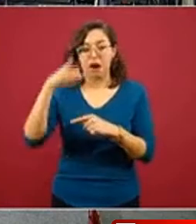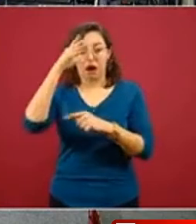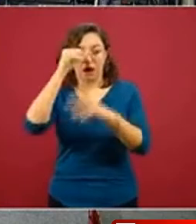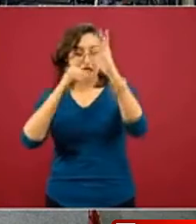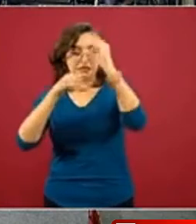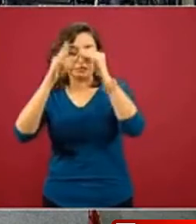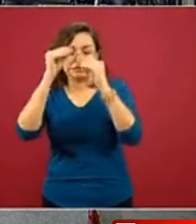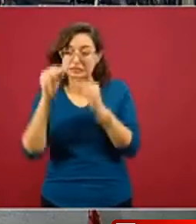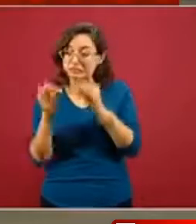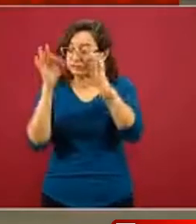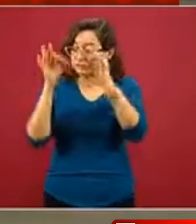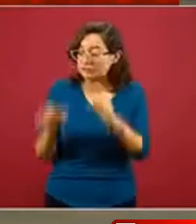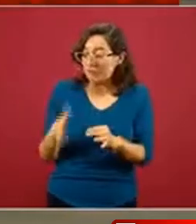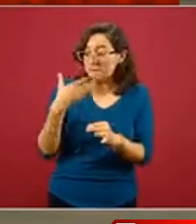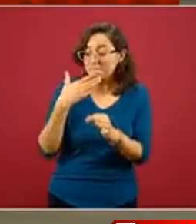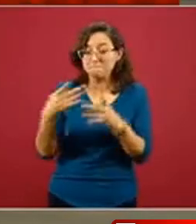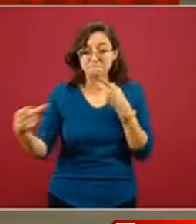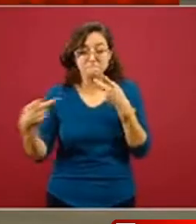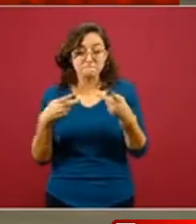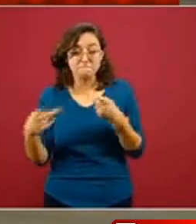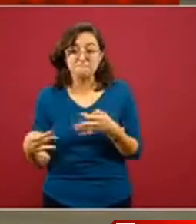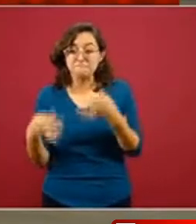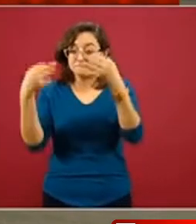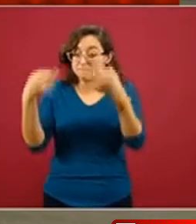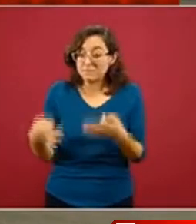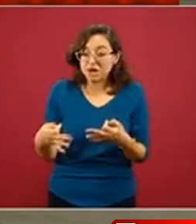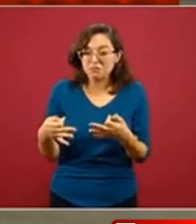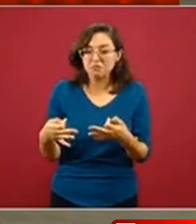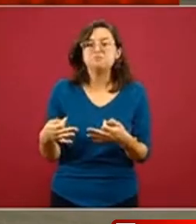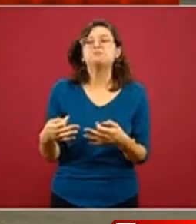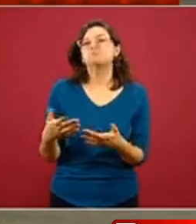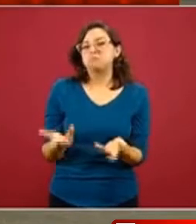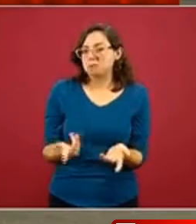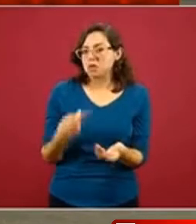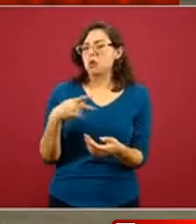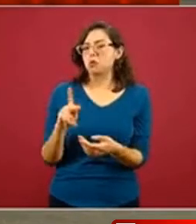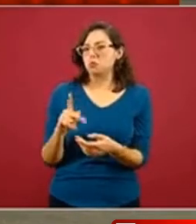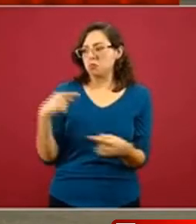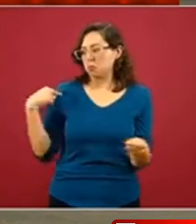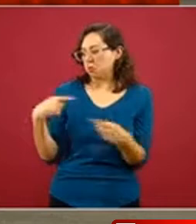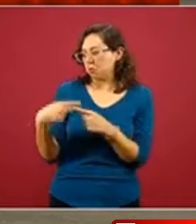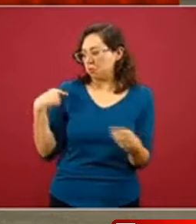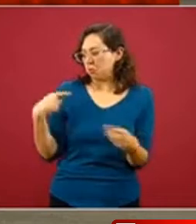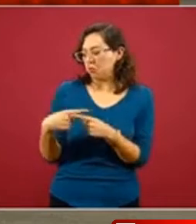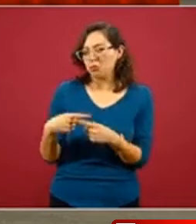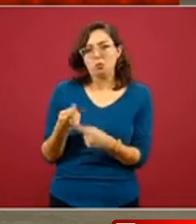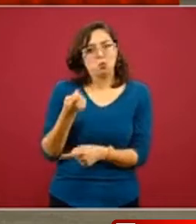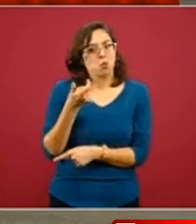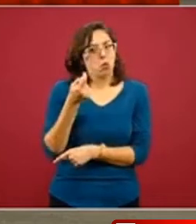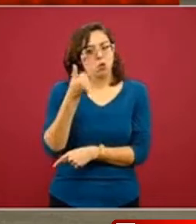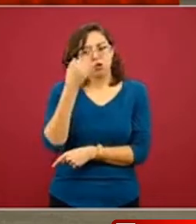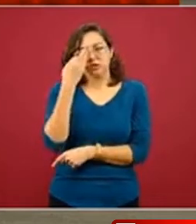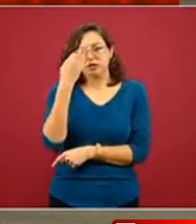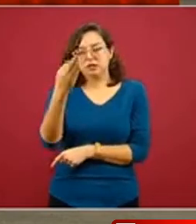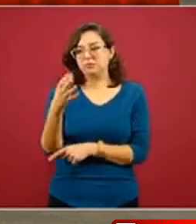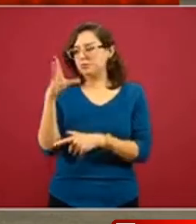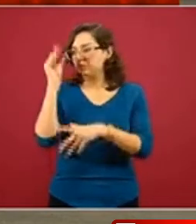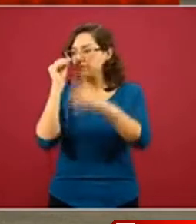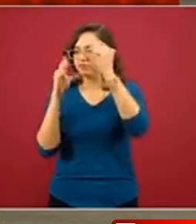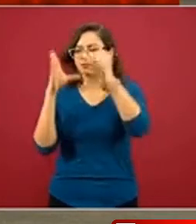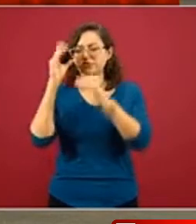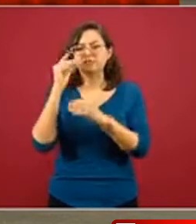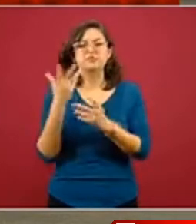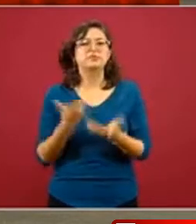bien, y el nivel de preparación es bastante bueno. Yo les preguntaría, estos simulacros a veces